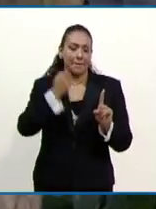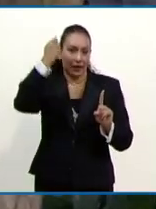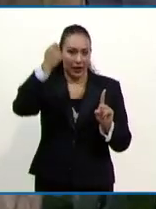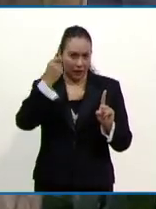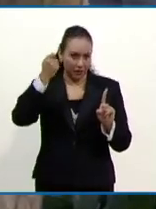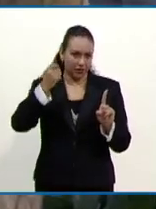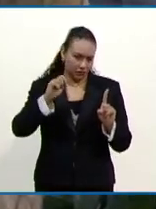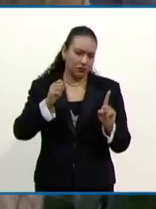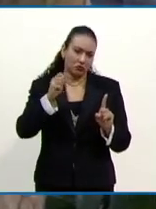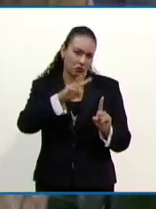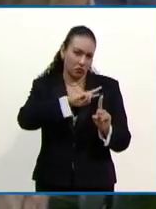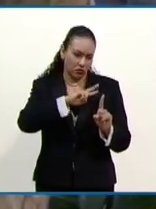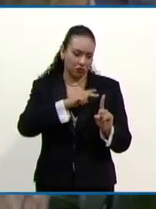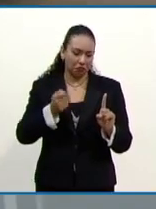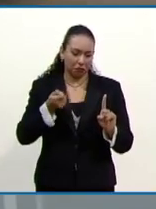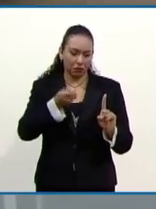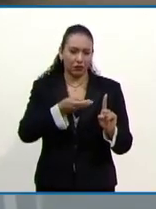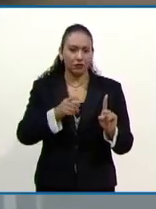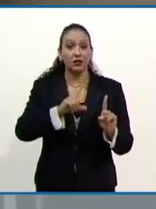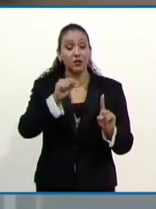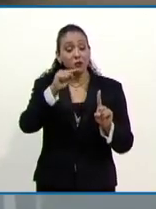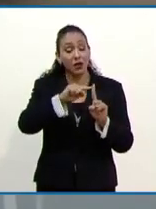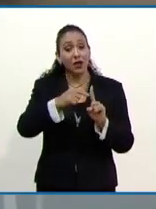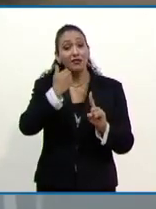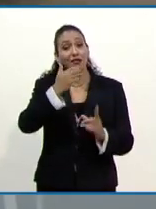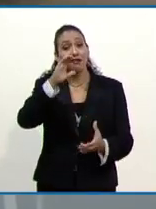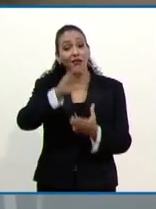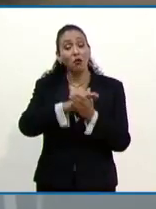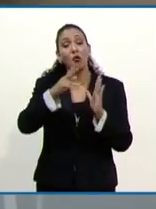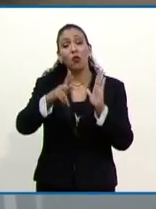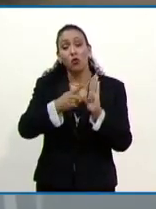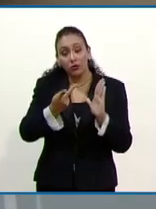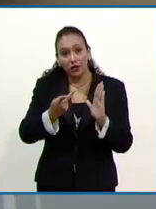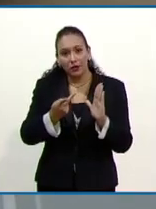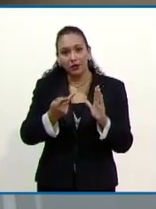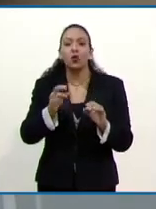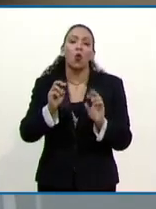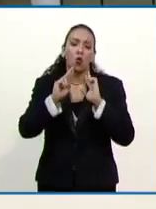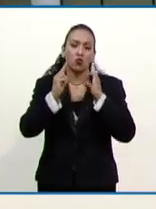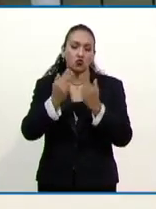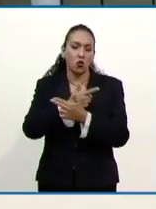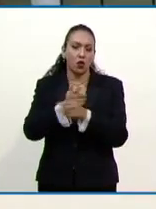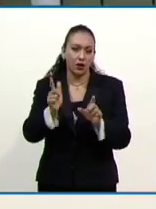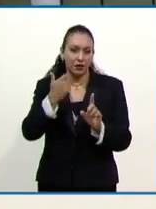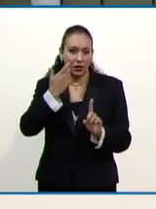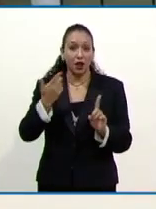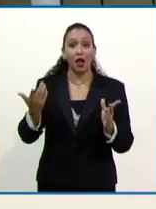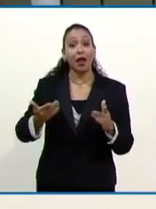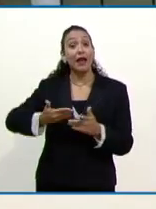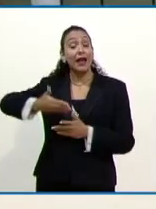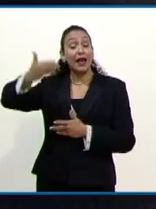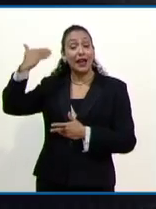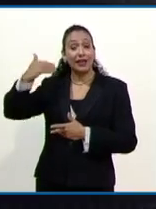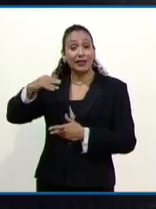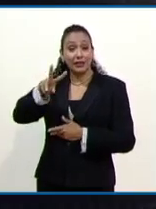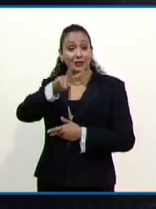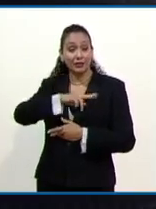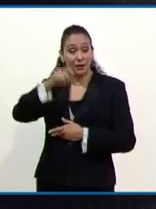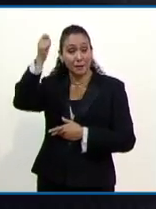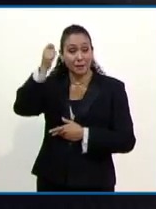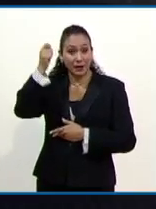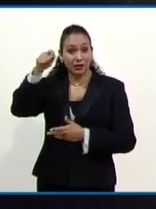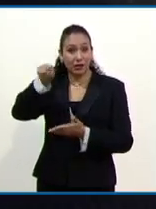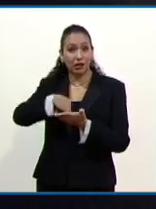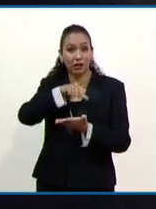la pérdida de ese derecho cuando la persona pensionada contraiga un nuevo matrimonio o inicie una relación de concubinato. Argumentó que la pérdida